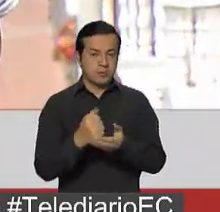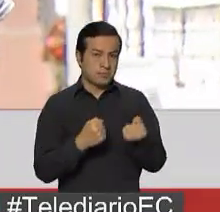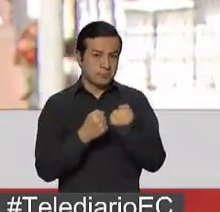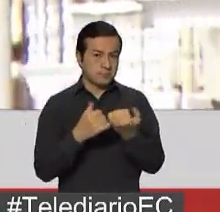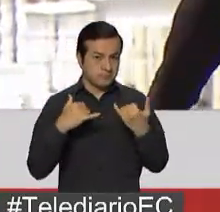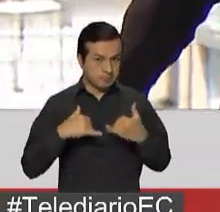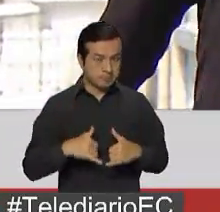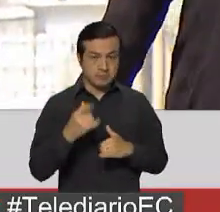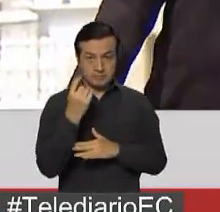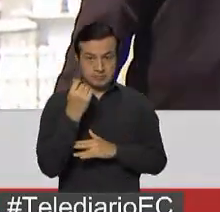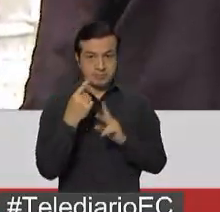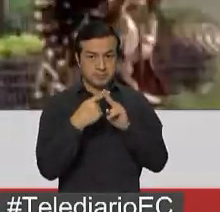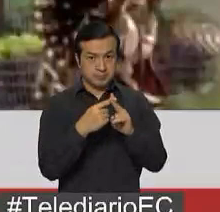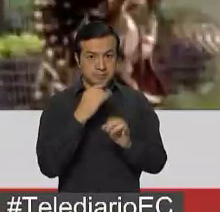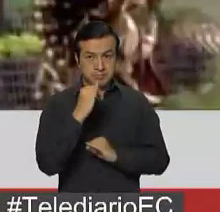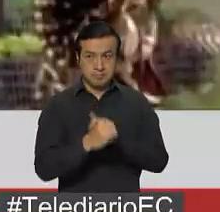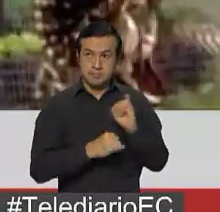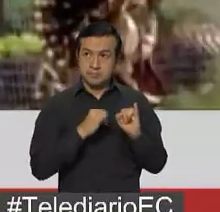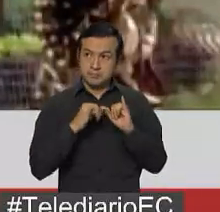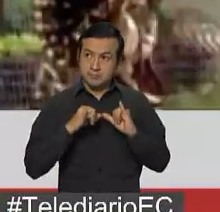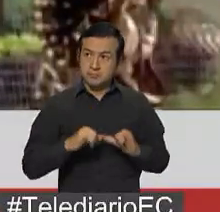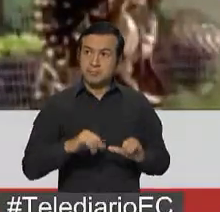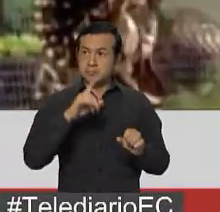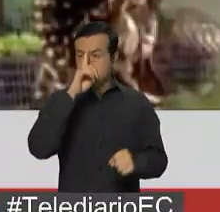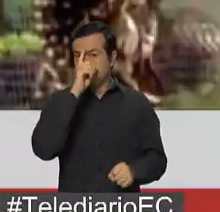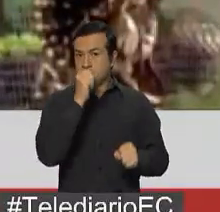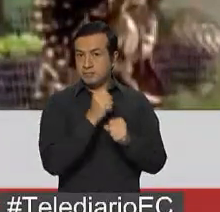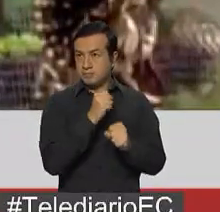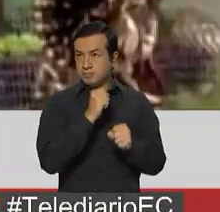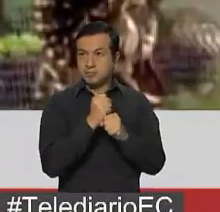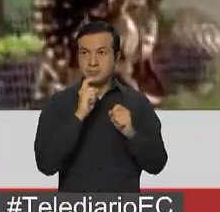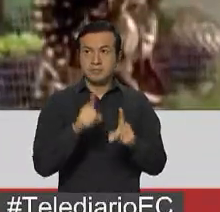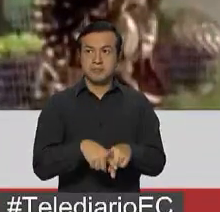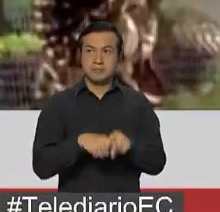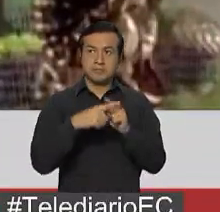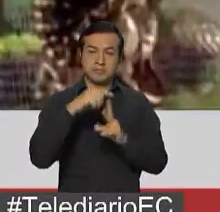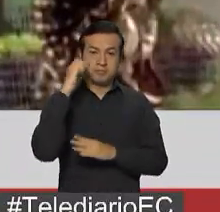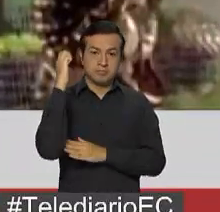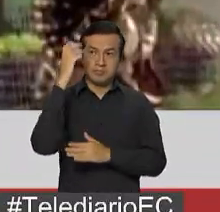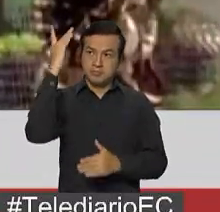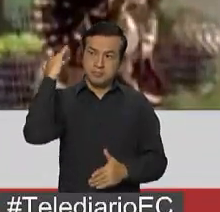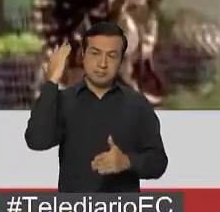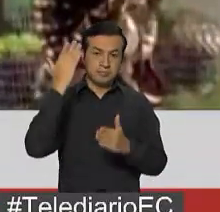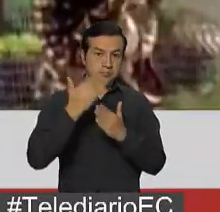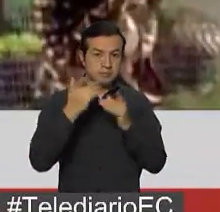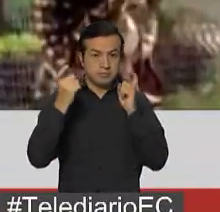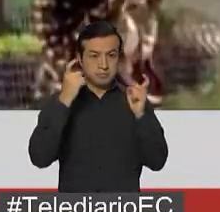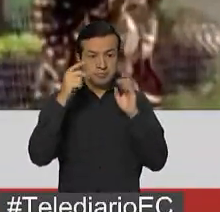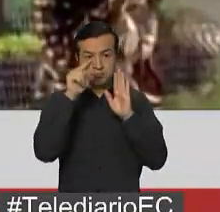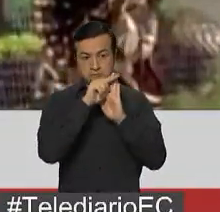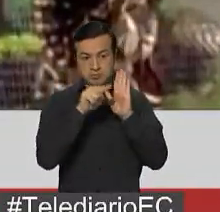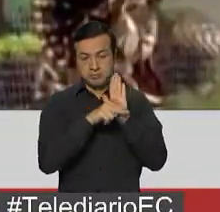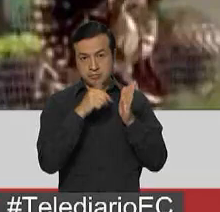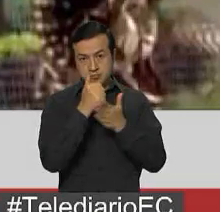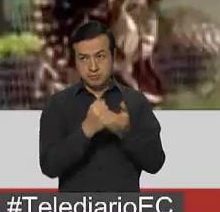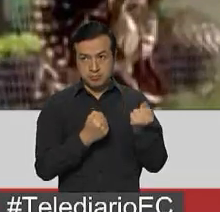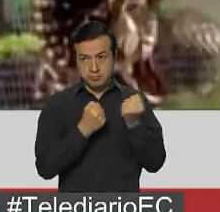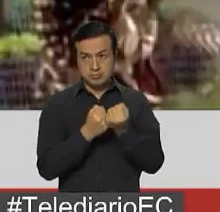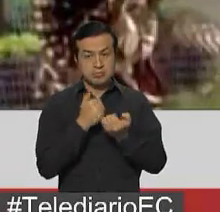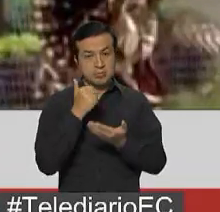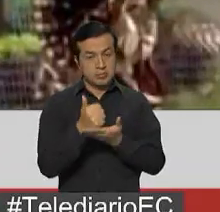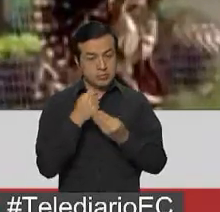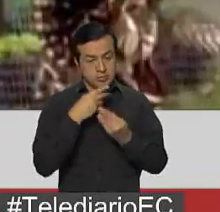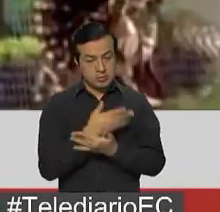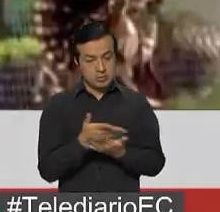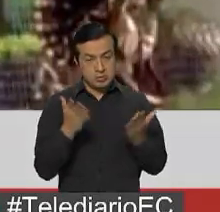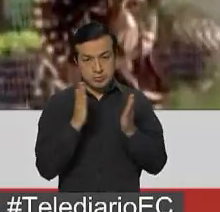descarta créditos internacionales trabajando desde el primer día de la emergencia en una serie de regulaciones que ha lanzado una joya económica